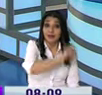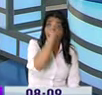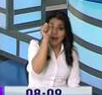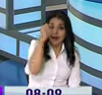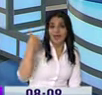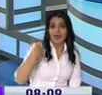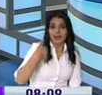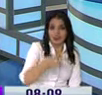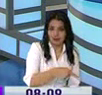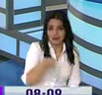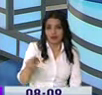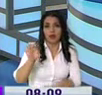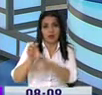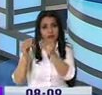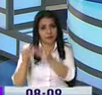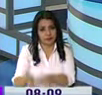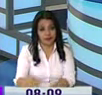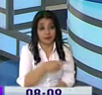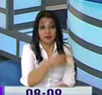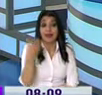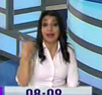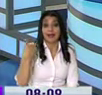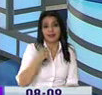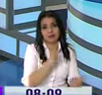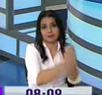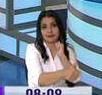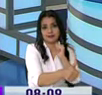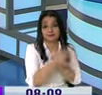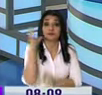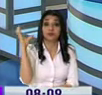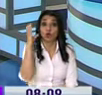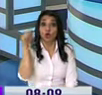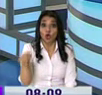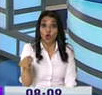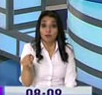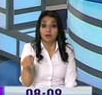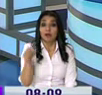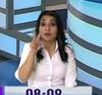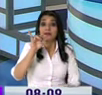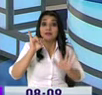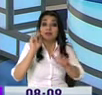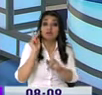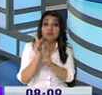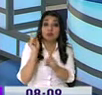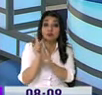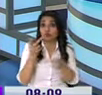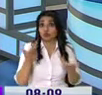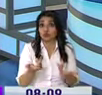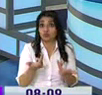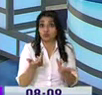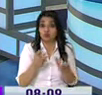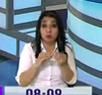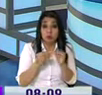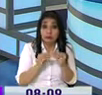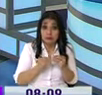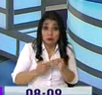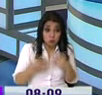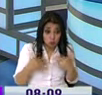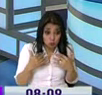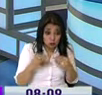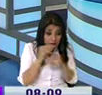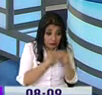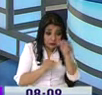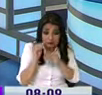pues Argentina pasa directo. Y Colombia se quedaría con 26 puntos. Es una cantidad de números, pero impresionante. Es que los